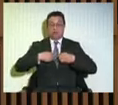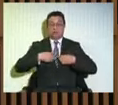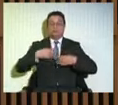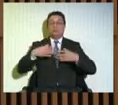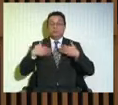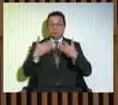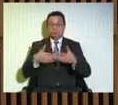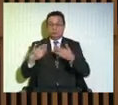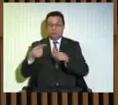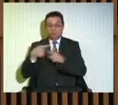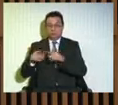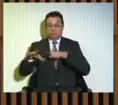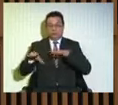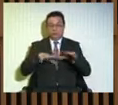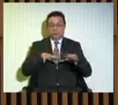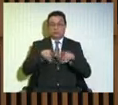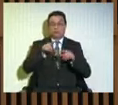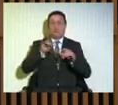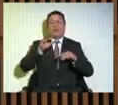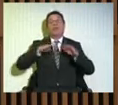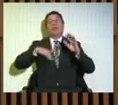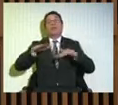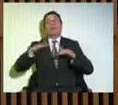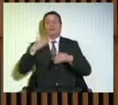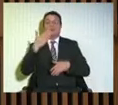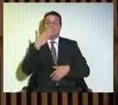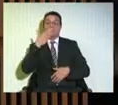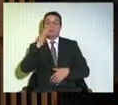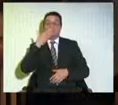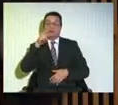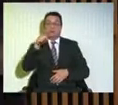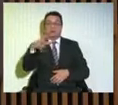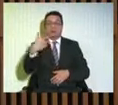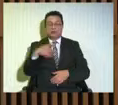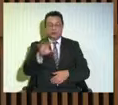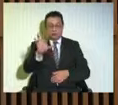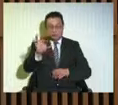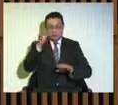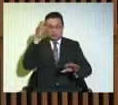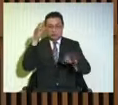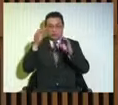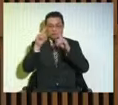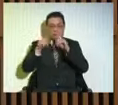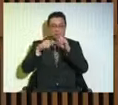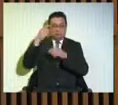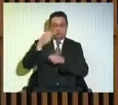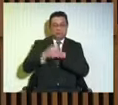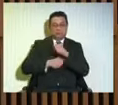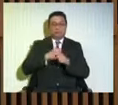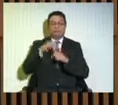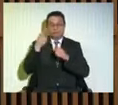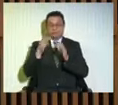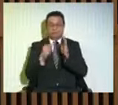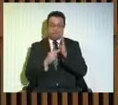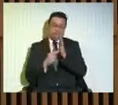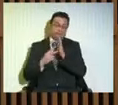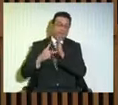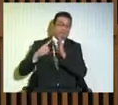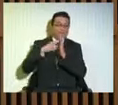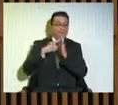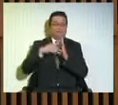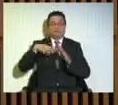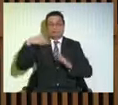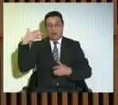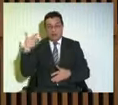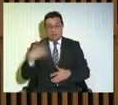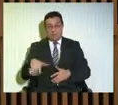distintos elementos que ellos tienen según la especialidad que ellos llevan adelante, y el próximo año esperamos dar un salto muy, muy importante